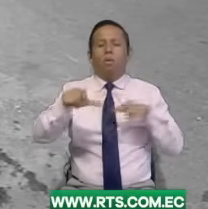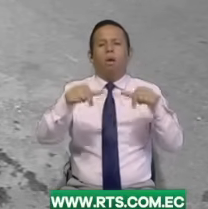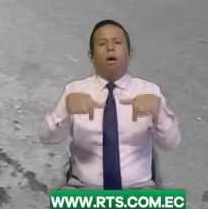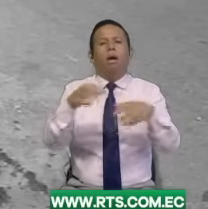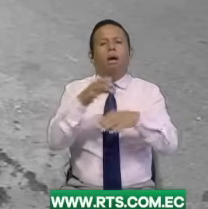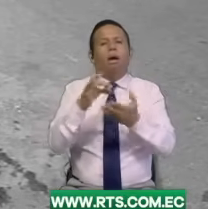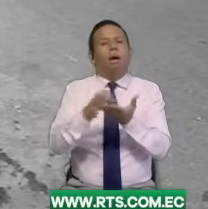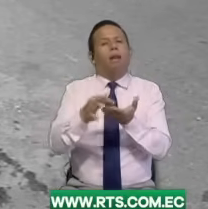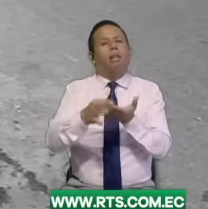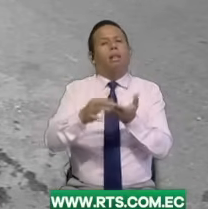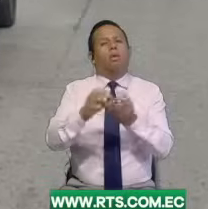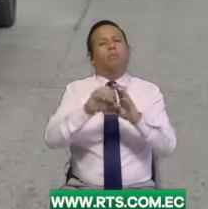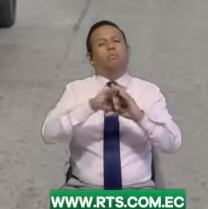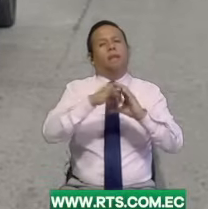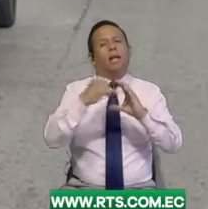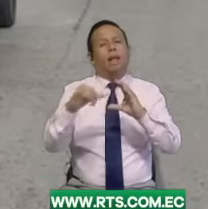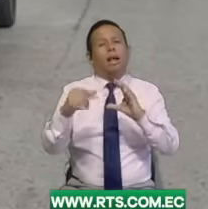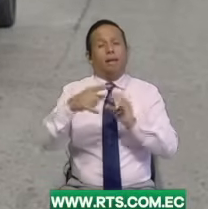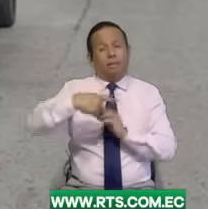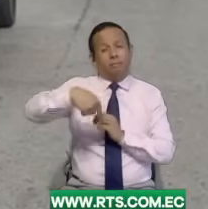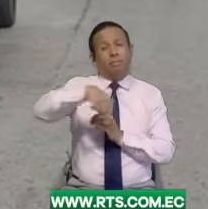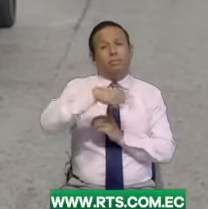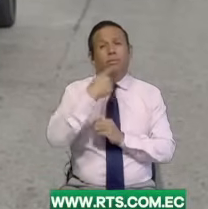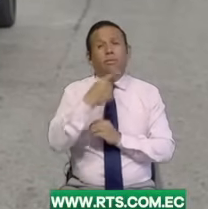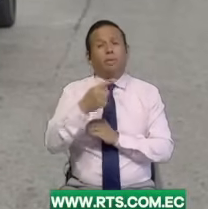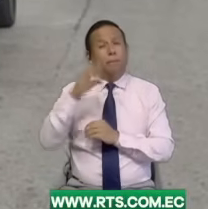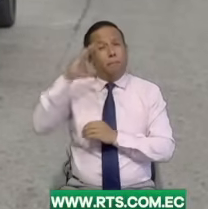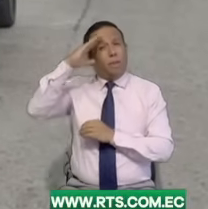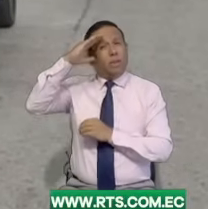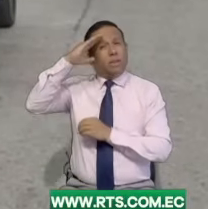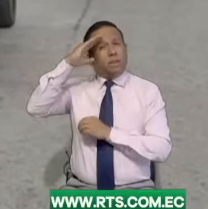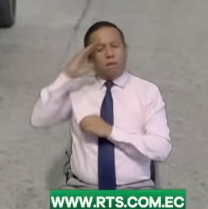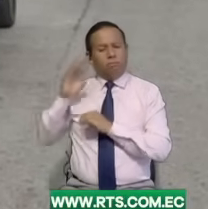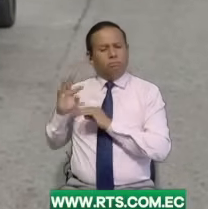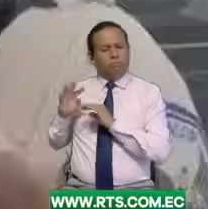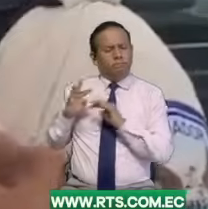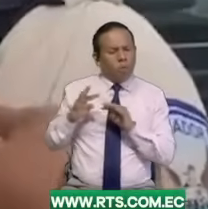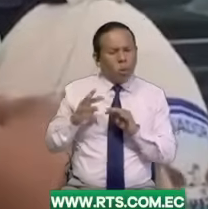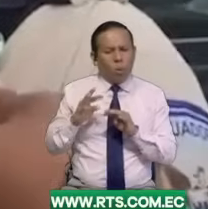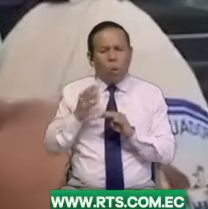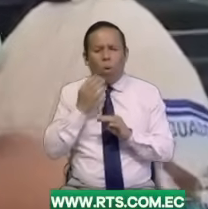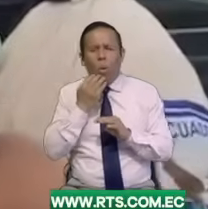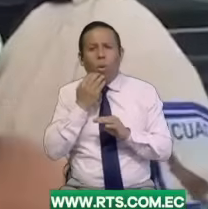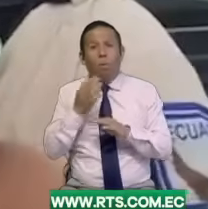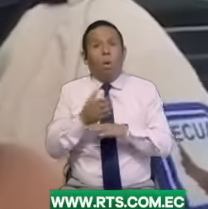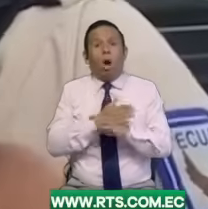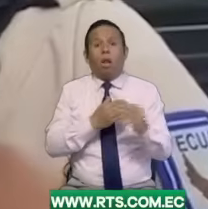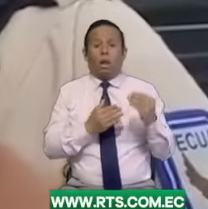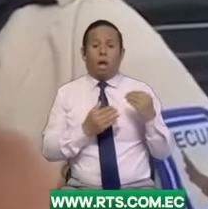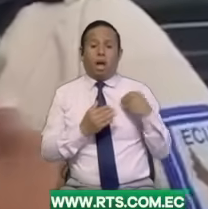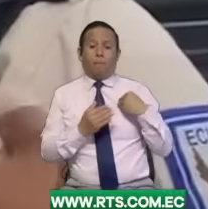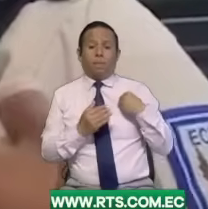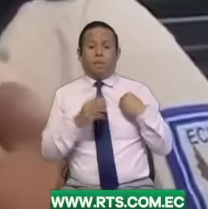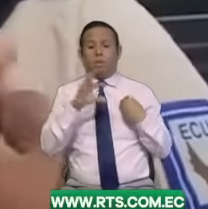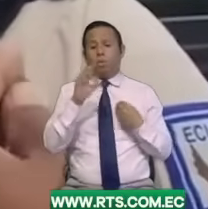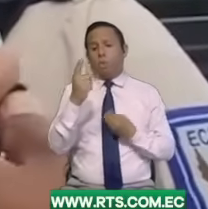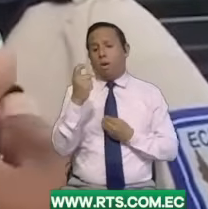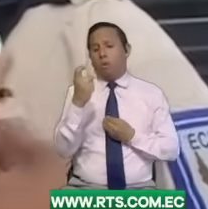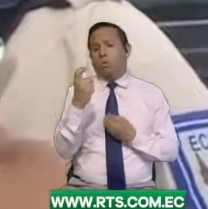Santa Elena. Agentes policiales llegaron al poco tiempo para verificar el hecho. Fuimos alertados por el ECU 911, se